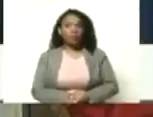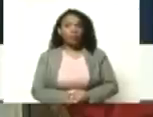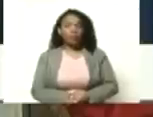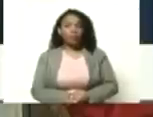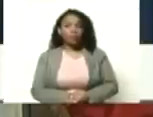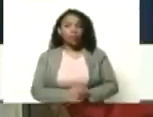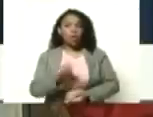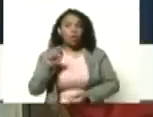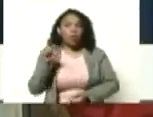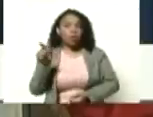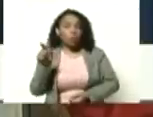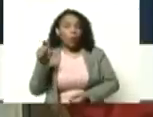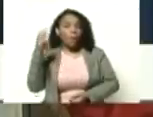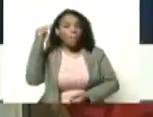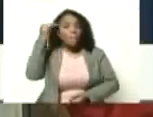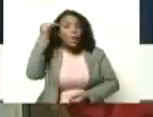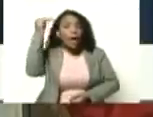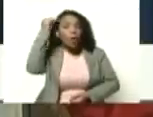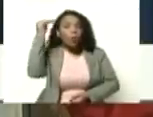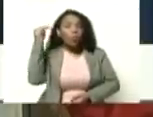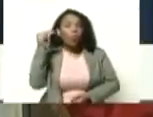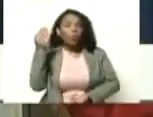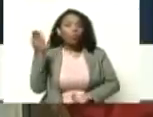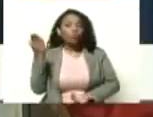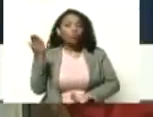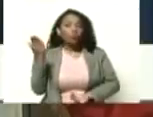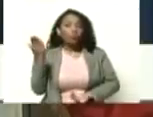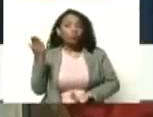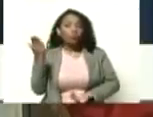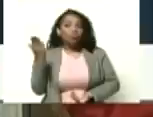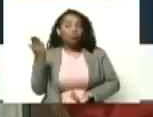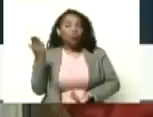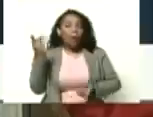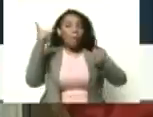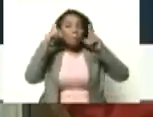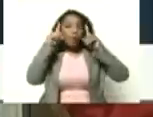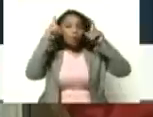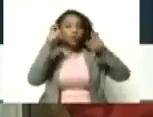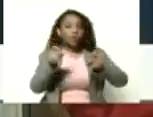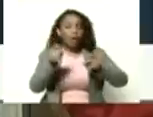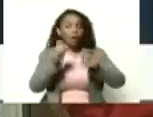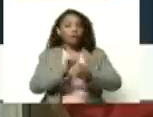vamos a decir madurez tanto profesional